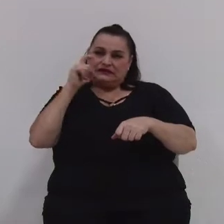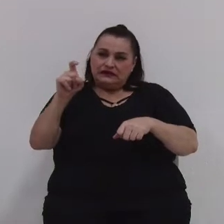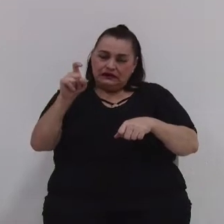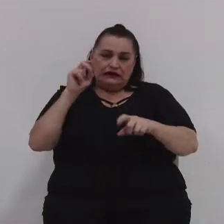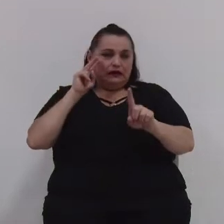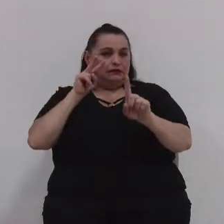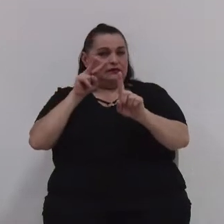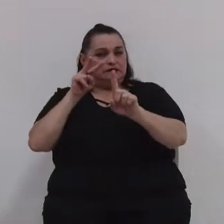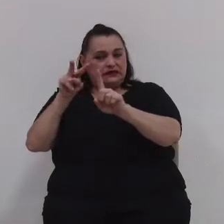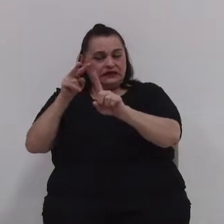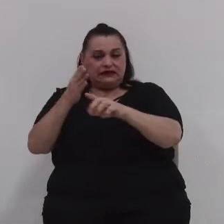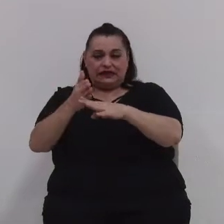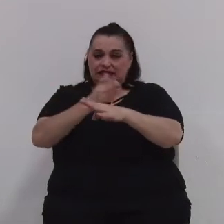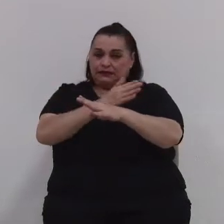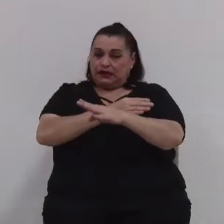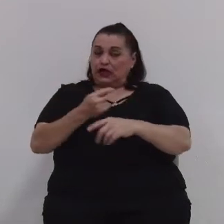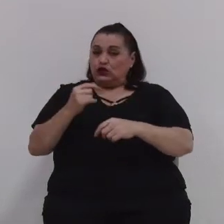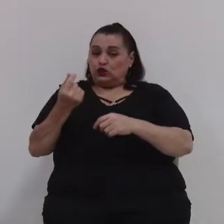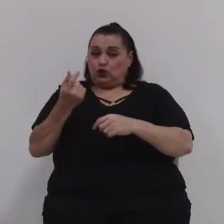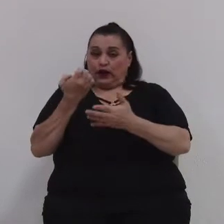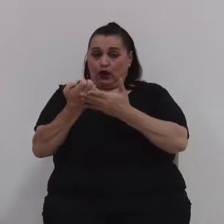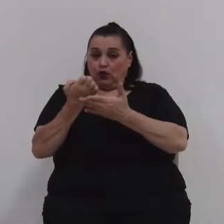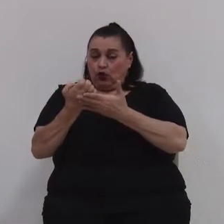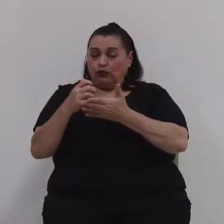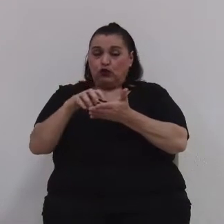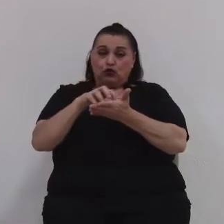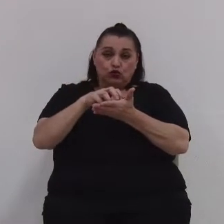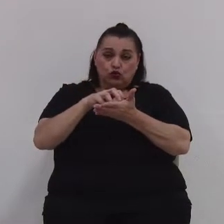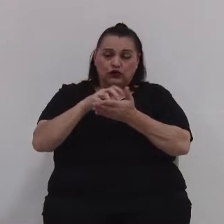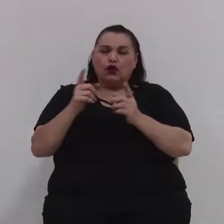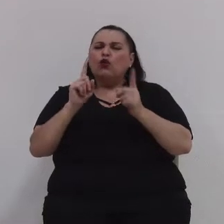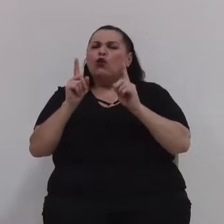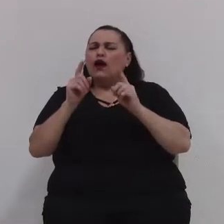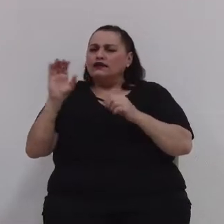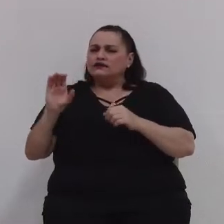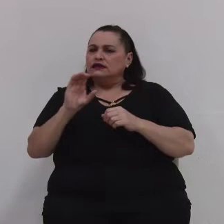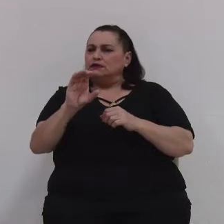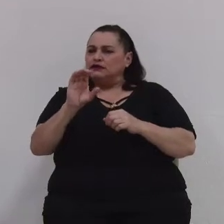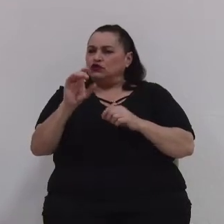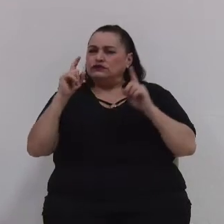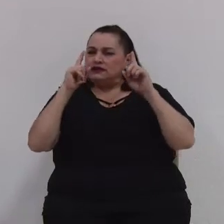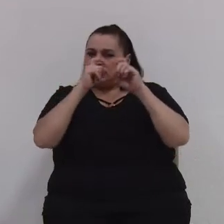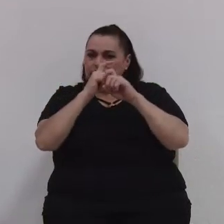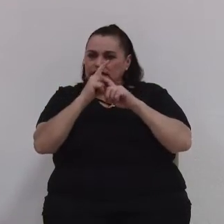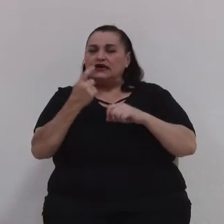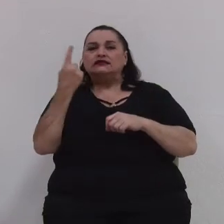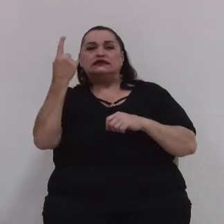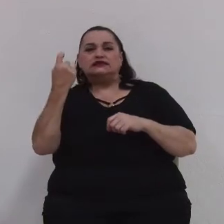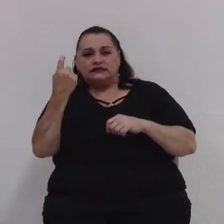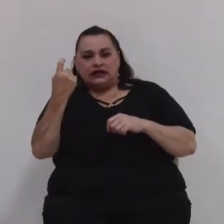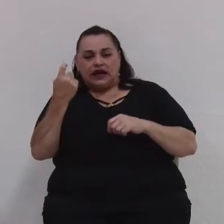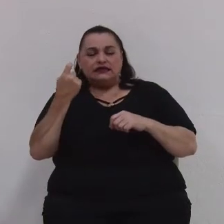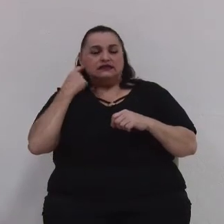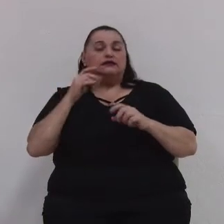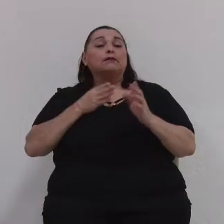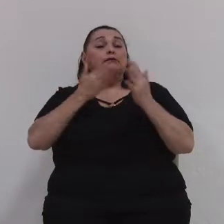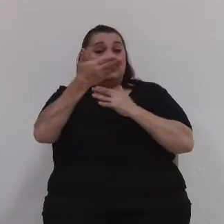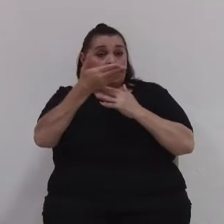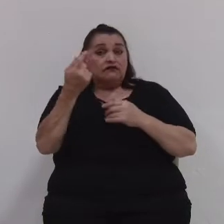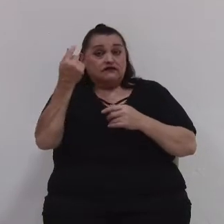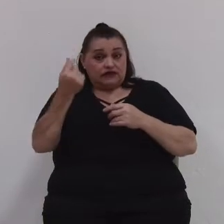de crecimiento económico inciertas, ¿cuáles inversiones considera críticas, indispensables, viables